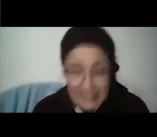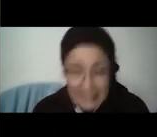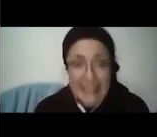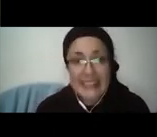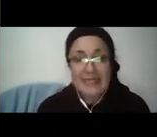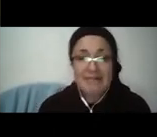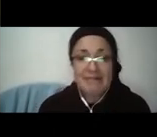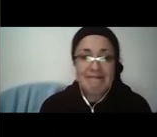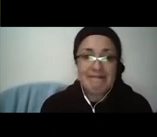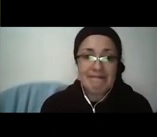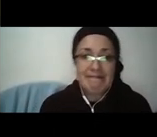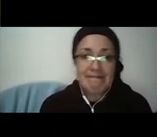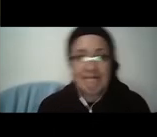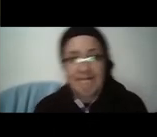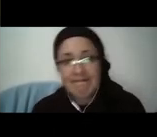Siguiente.